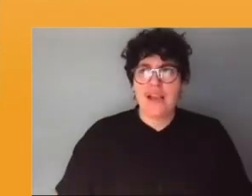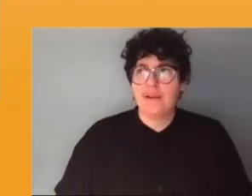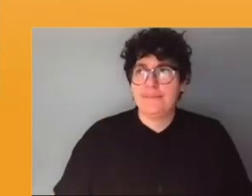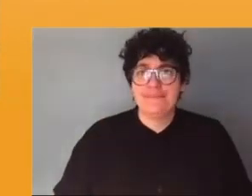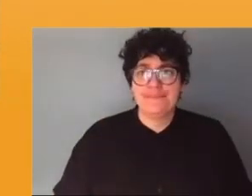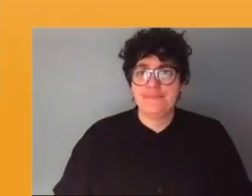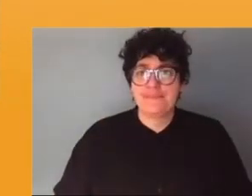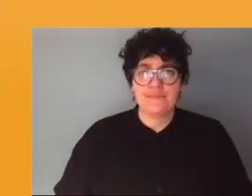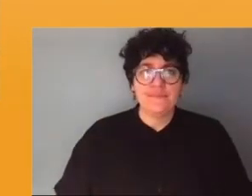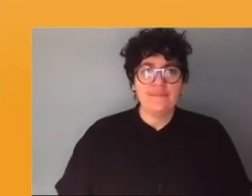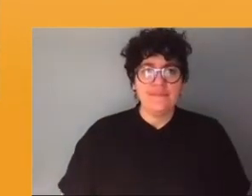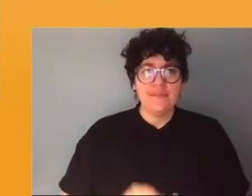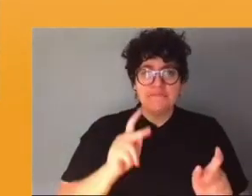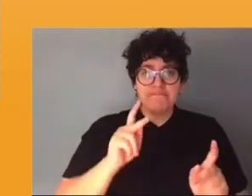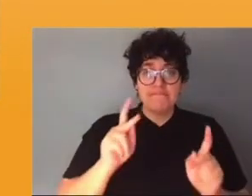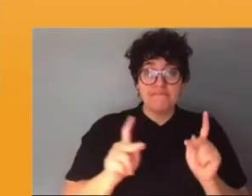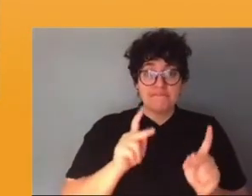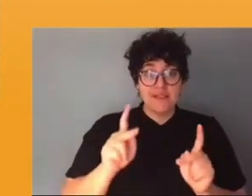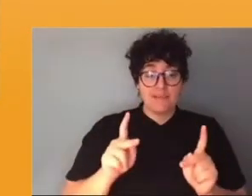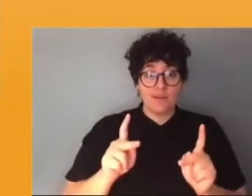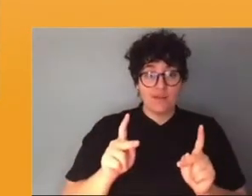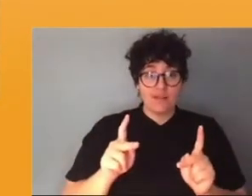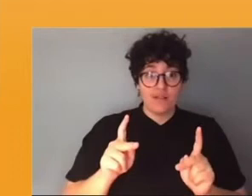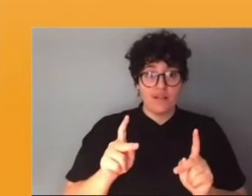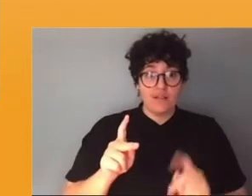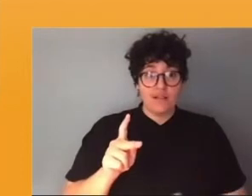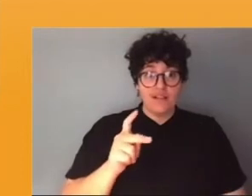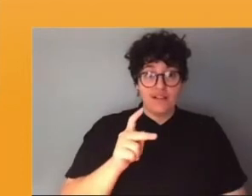Tenemos a tantas personas.